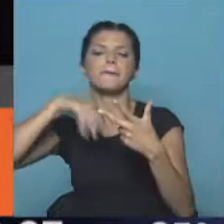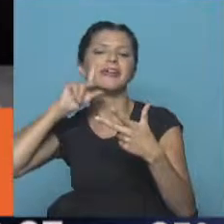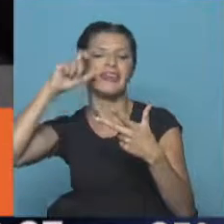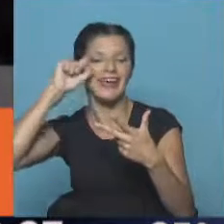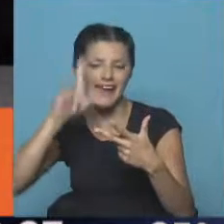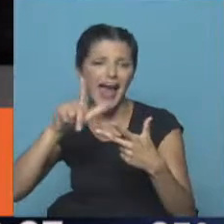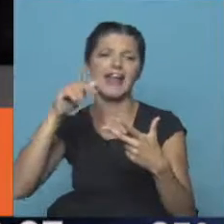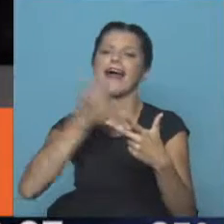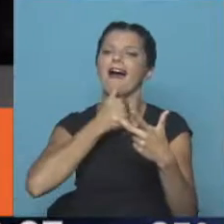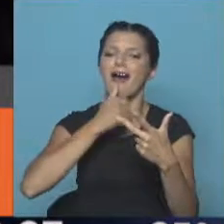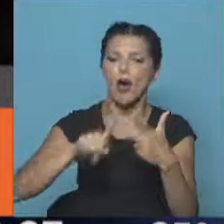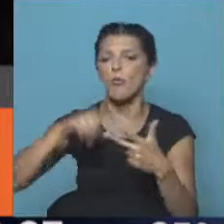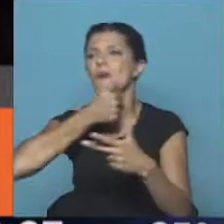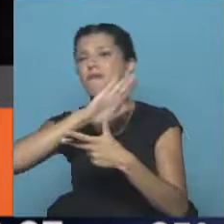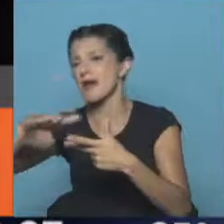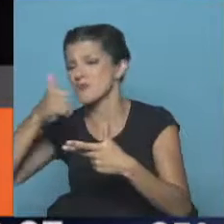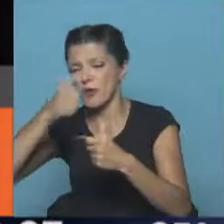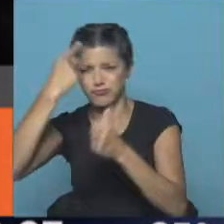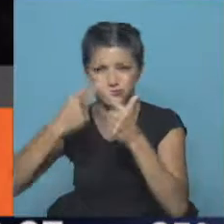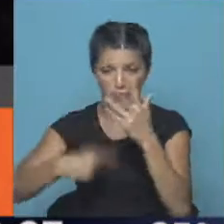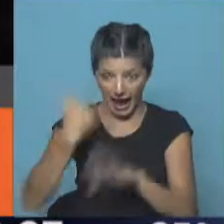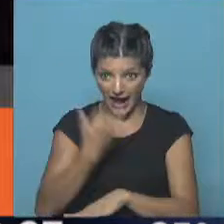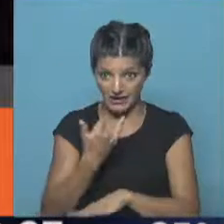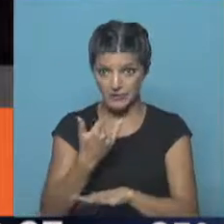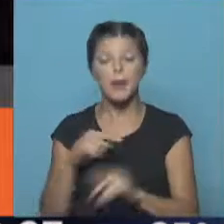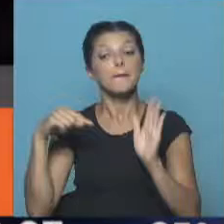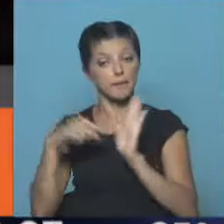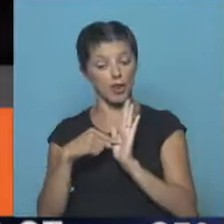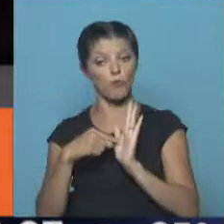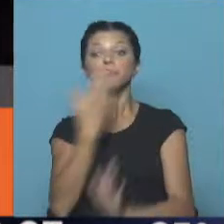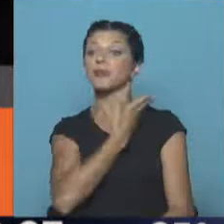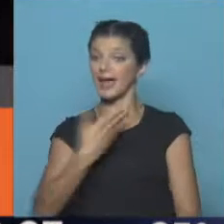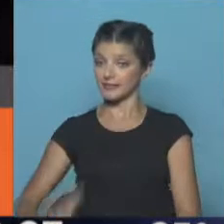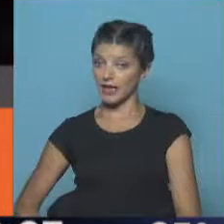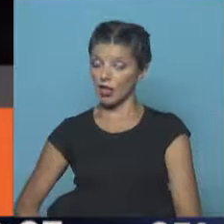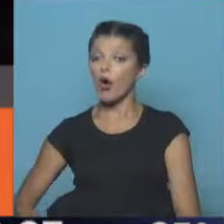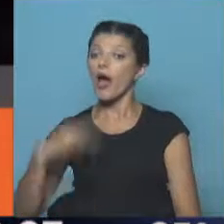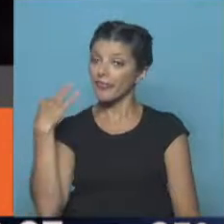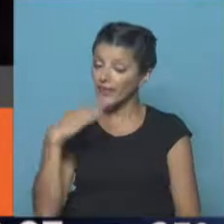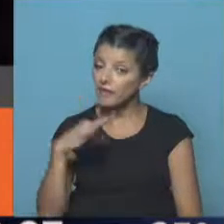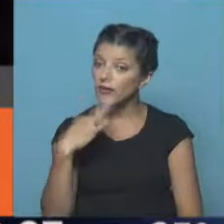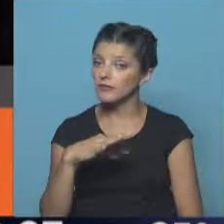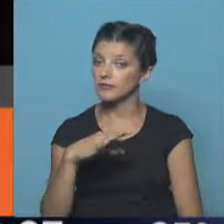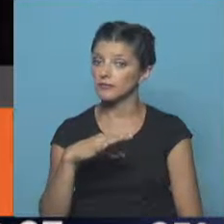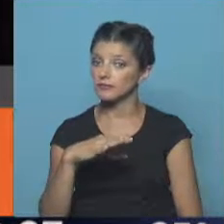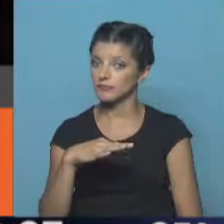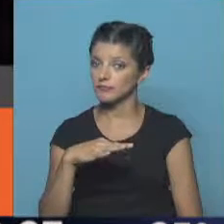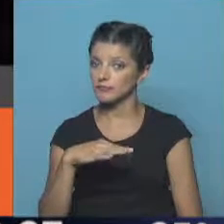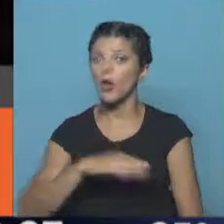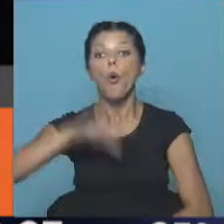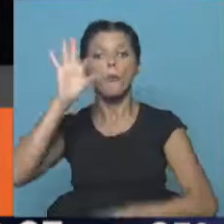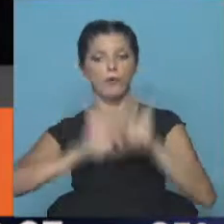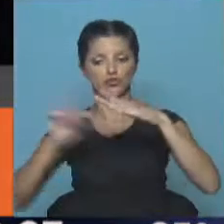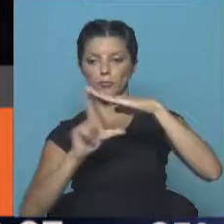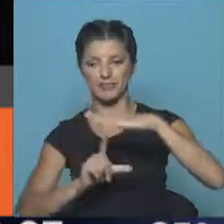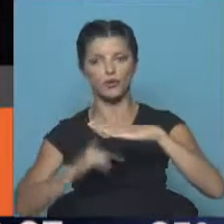como agua, con un mar fantástico, y que lo que tenemos que hacer desde el Estado es producir, convocar un gran proyecto